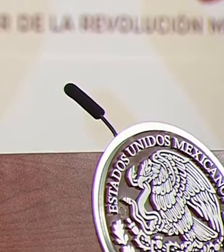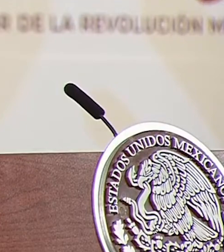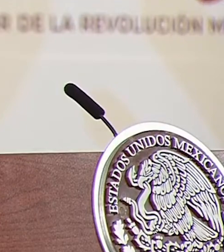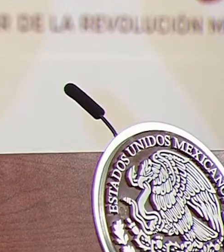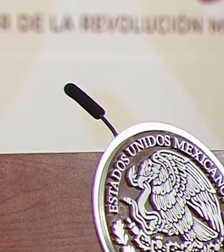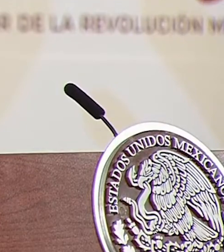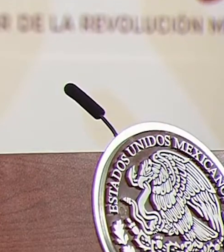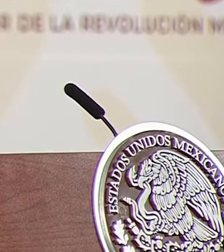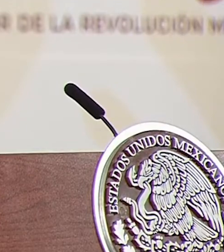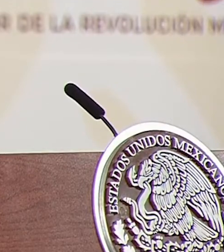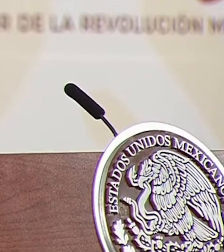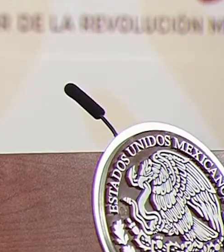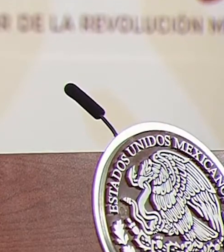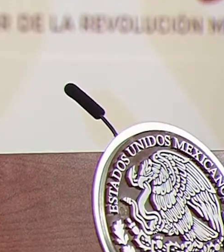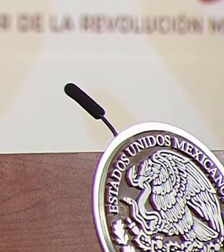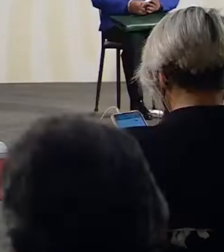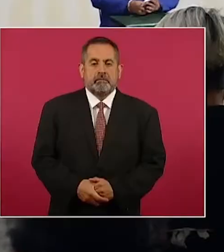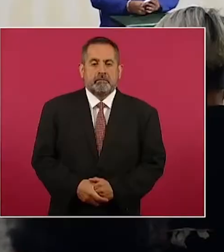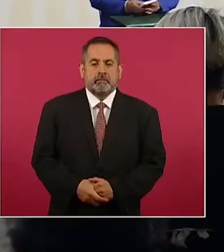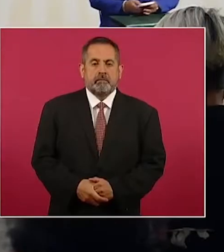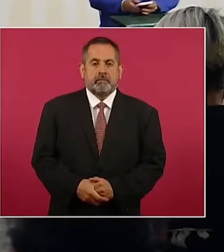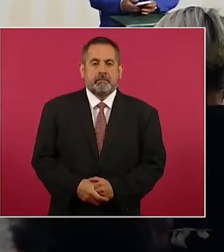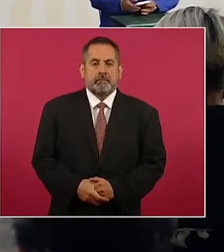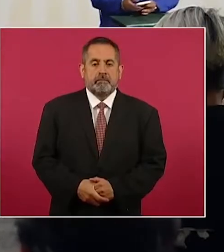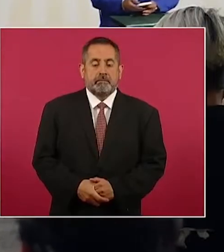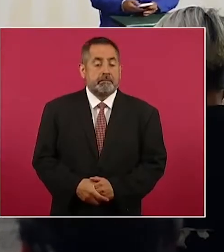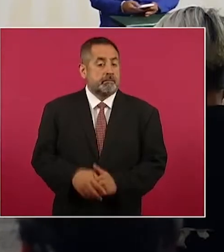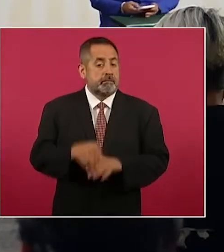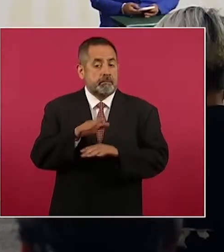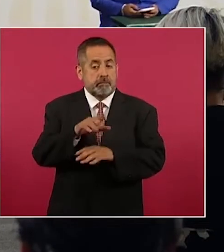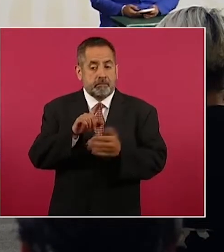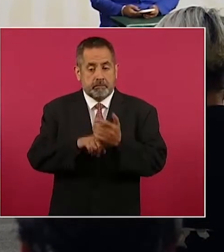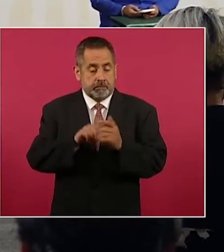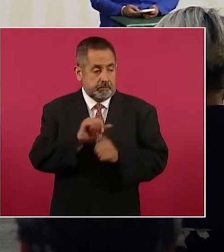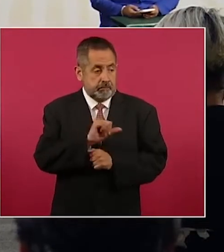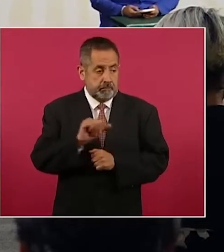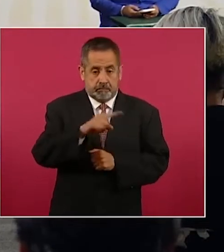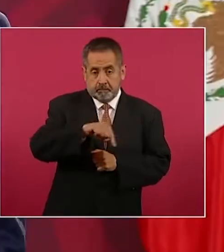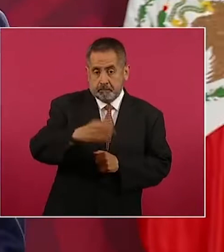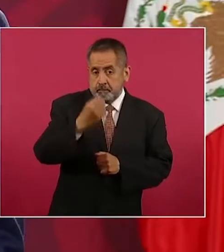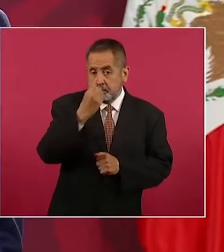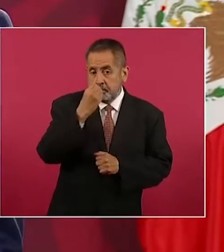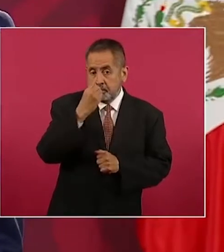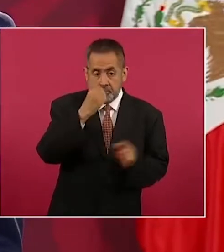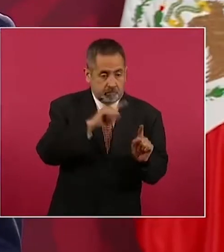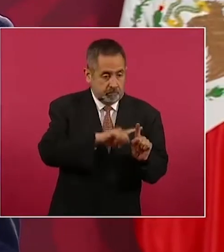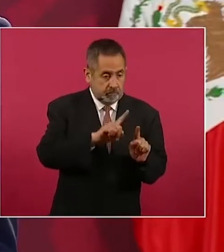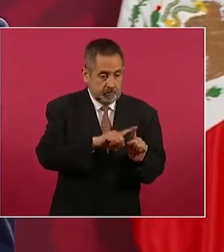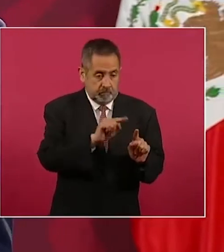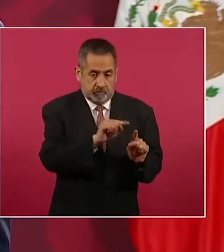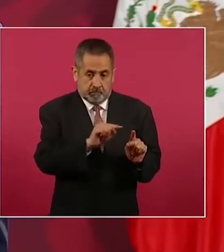Ya tomamos esa decisión. Y en el caso de los alimentos, estamos también